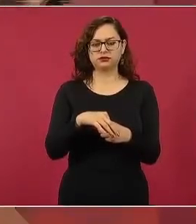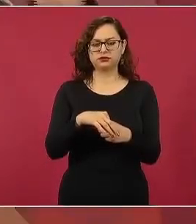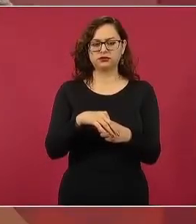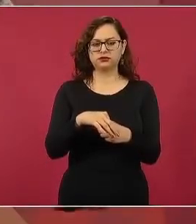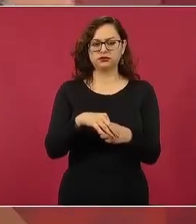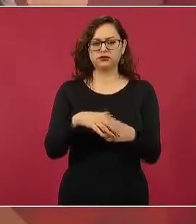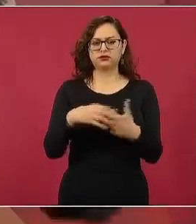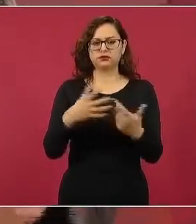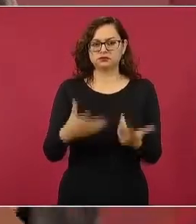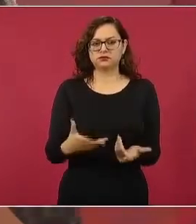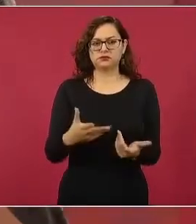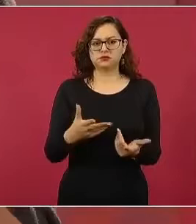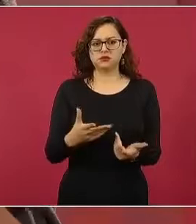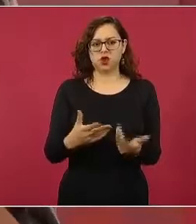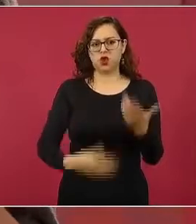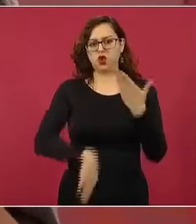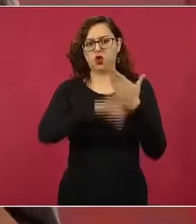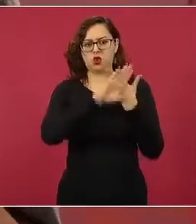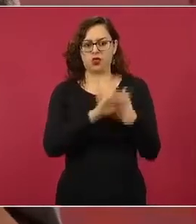salió a decir que